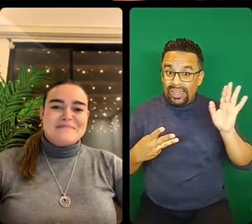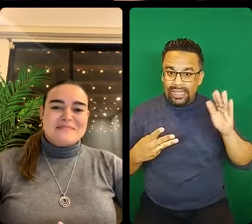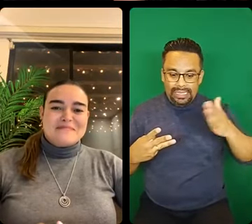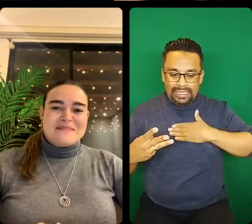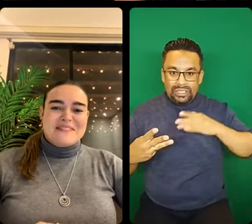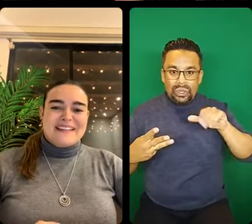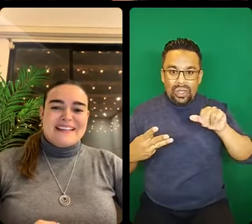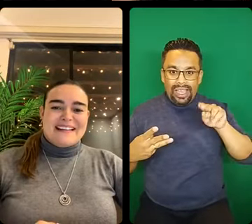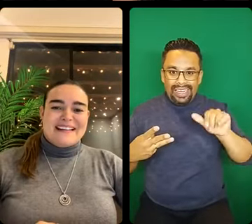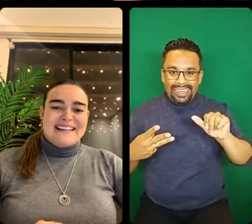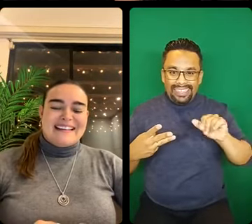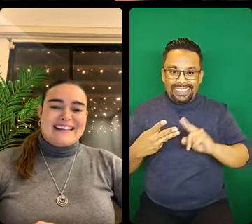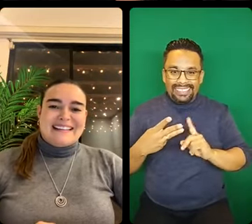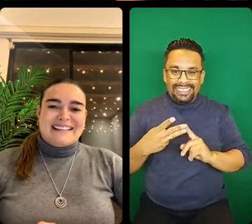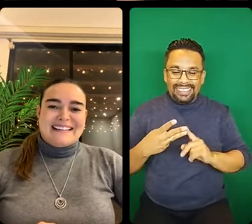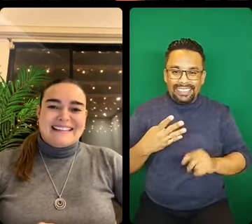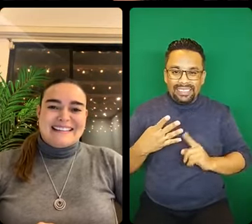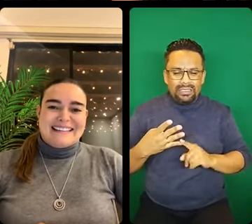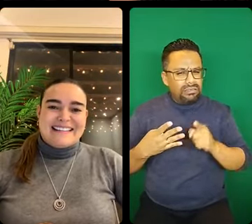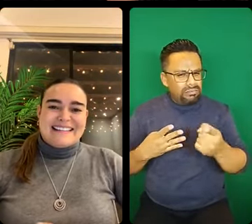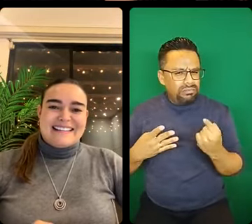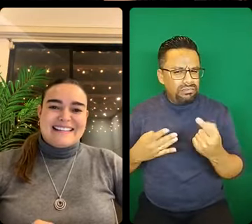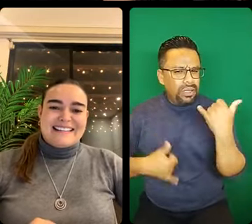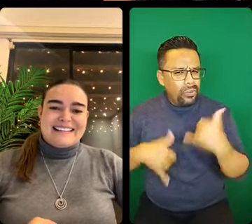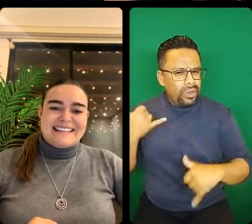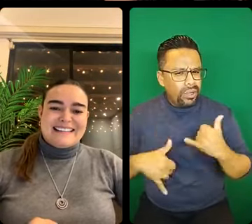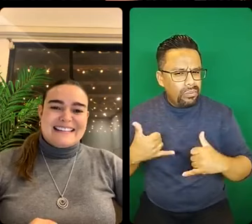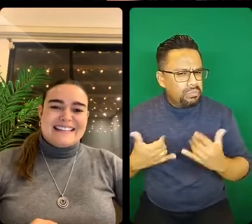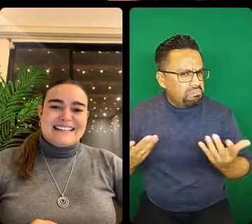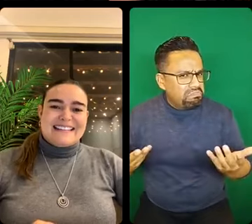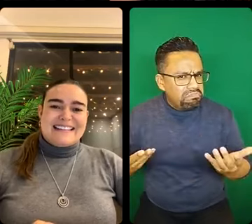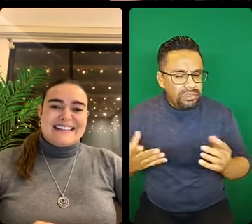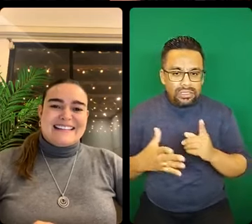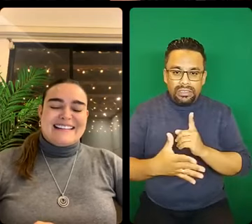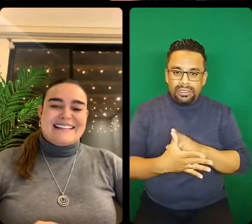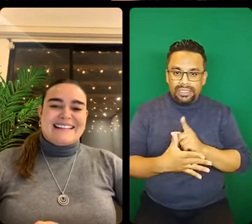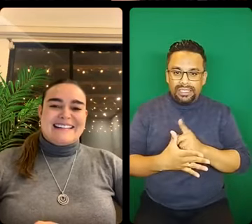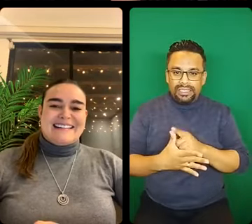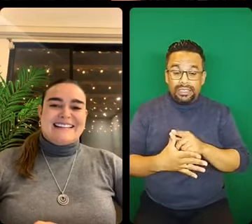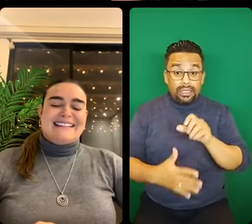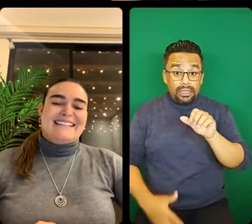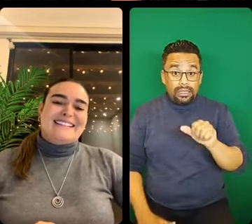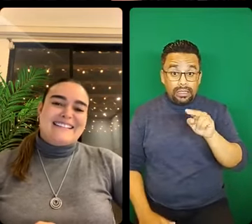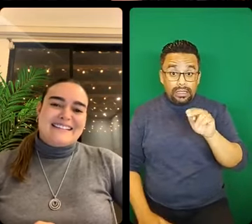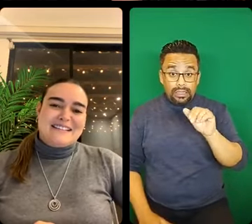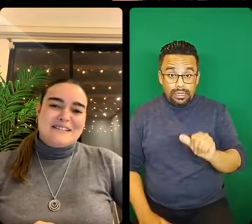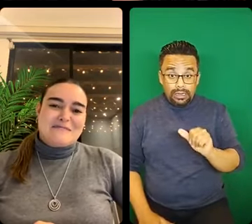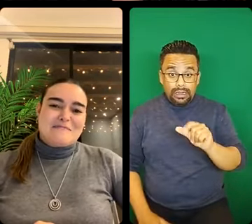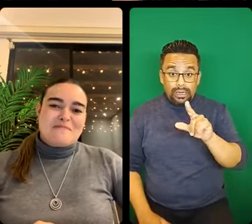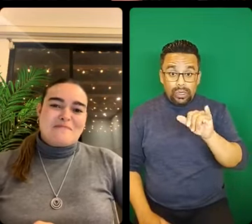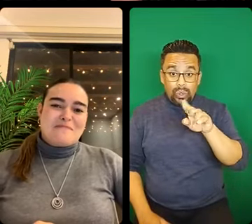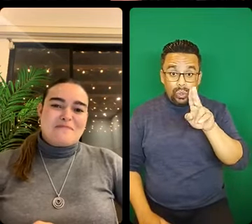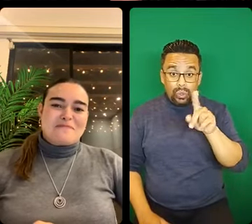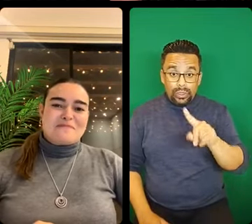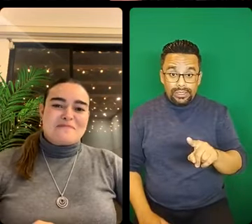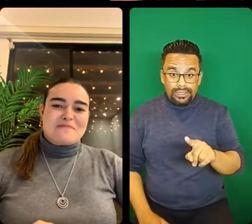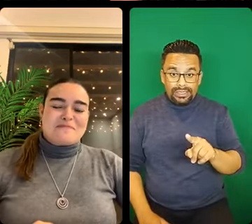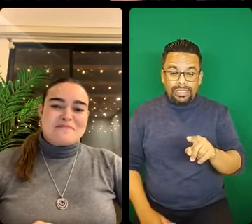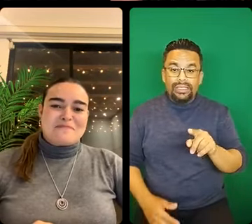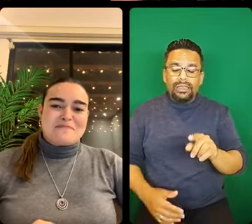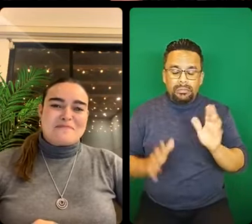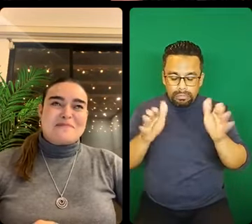Manuel Arrieta. ¿A qué jugamos? Marieta Manrique. Ana, Luis Julio. A